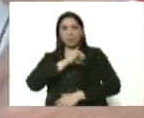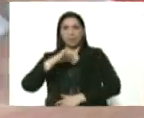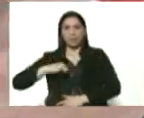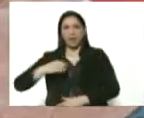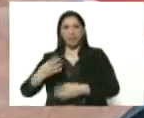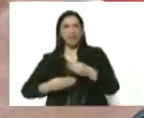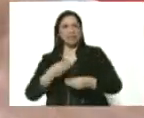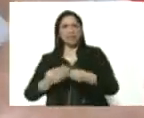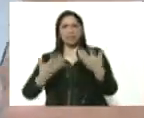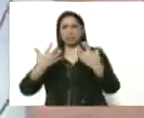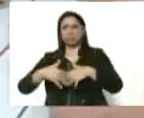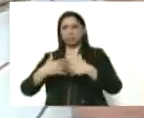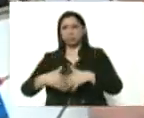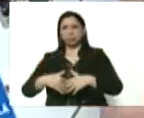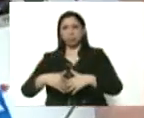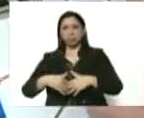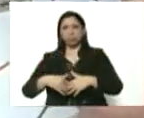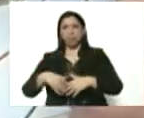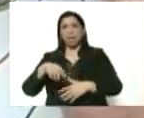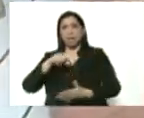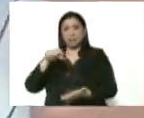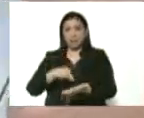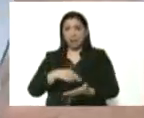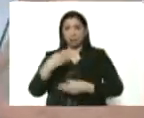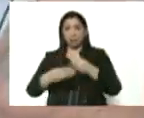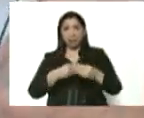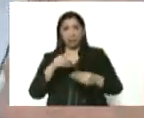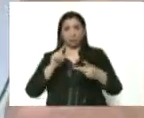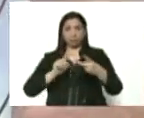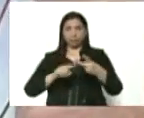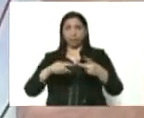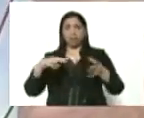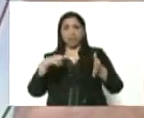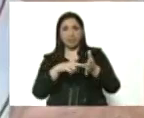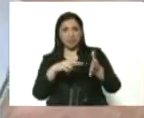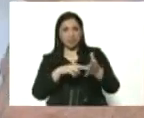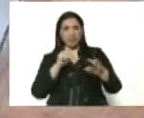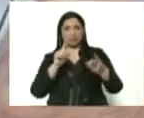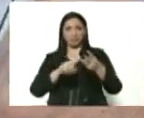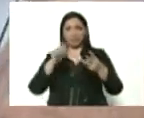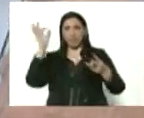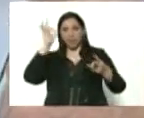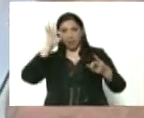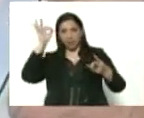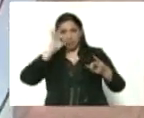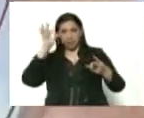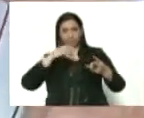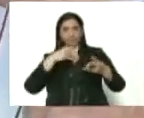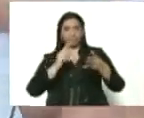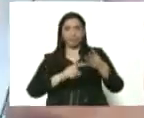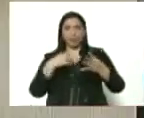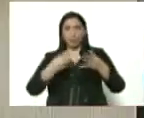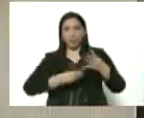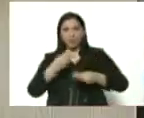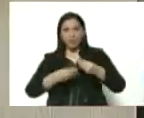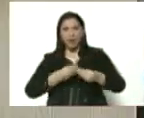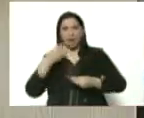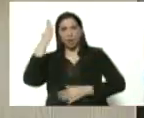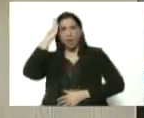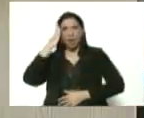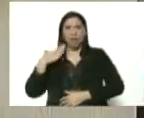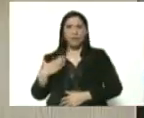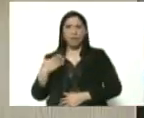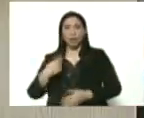con la empresa Blackwater en Irak, lo hicieron en Siria, lo hicieron en Afganistán, lo hicieron en Libia.